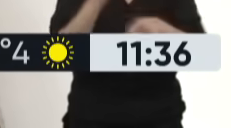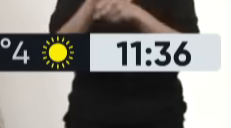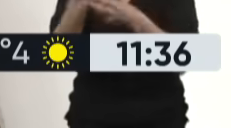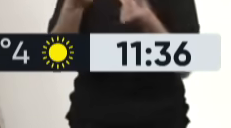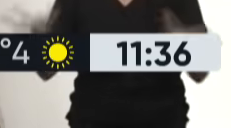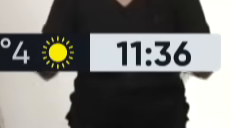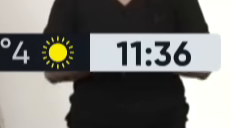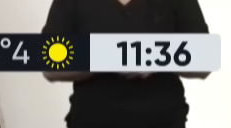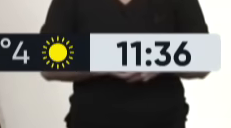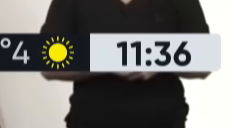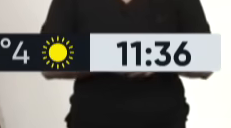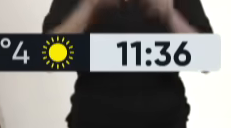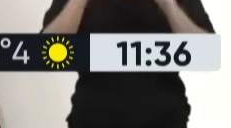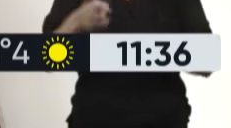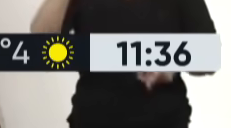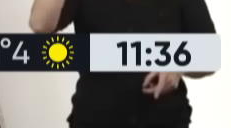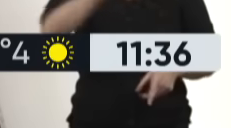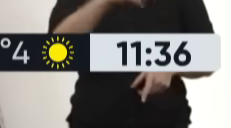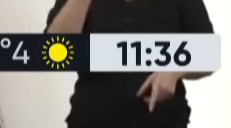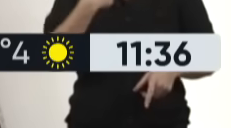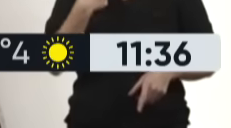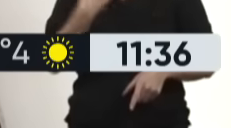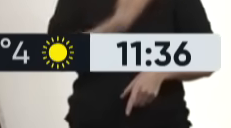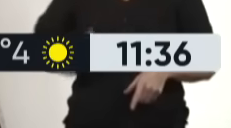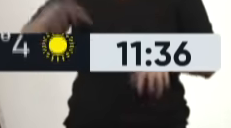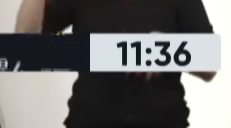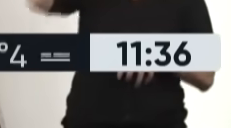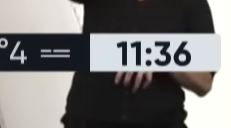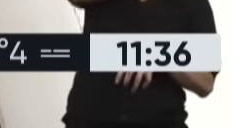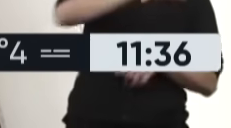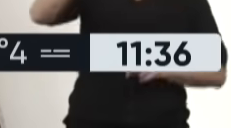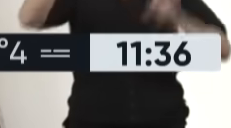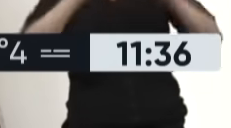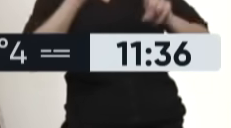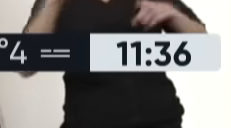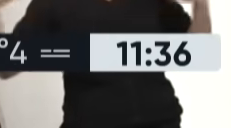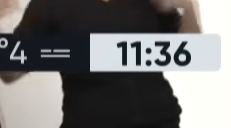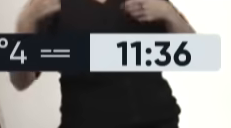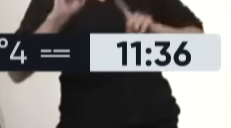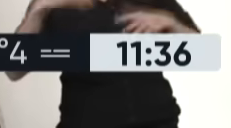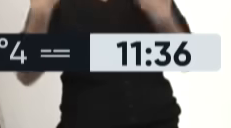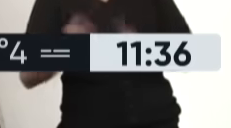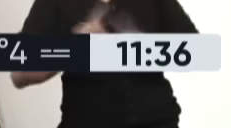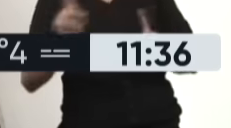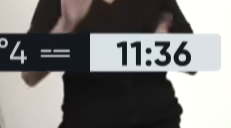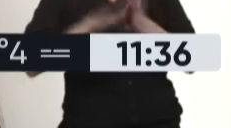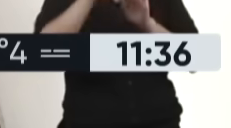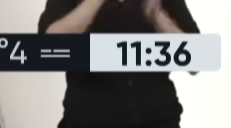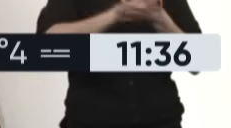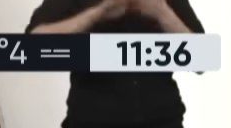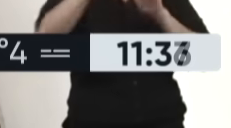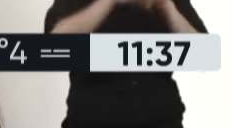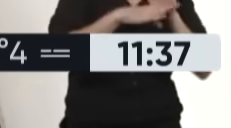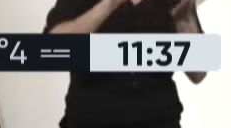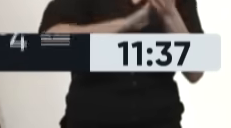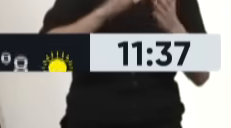recién de los gobernadores que por el momento marcaron sus discrepancias al respecto del nuevo régimen, que